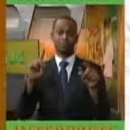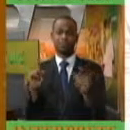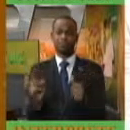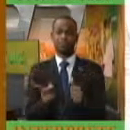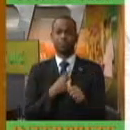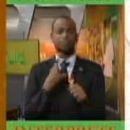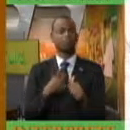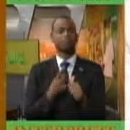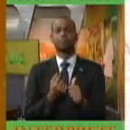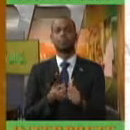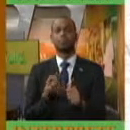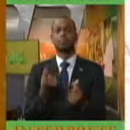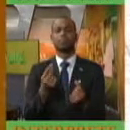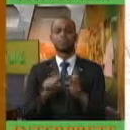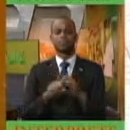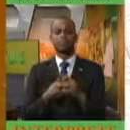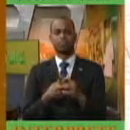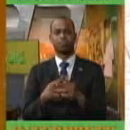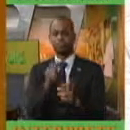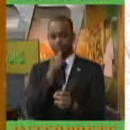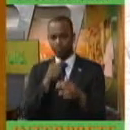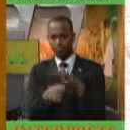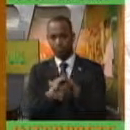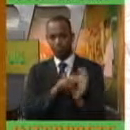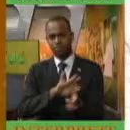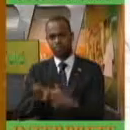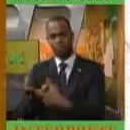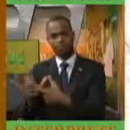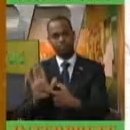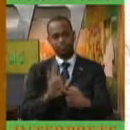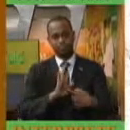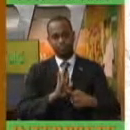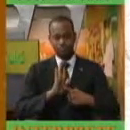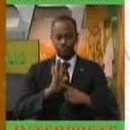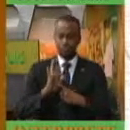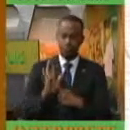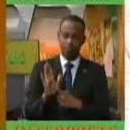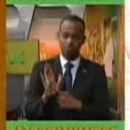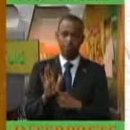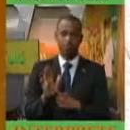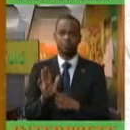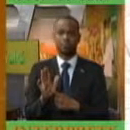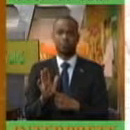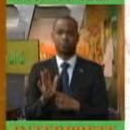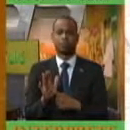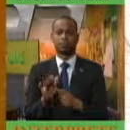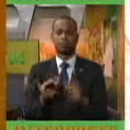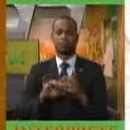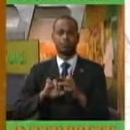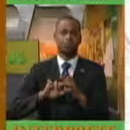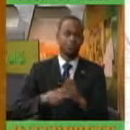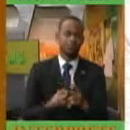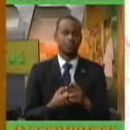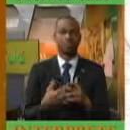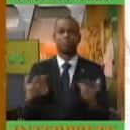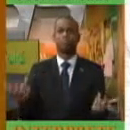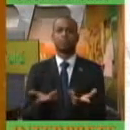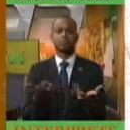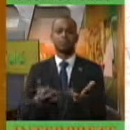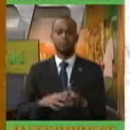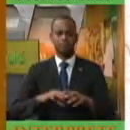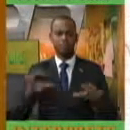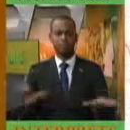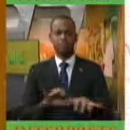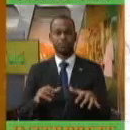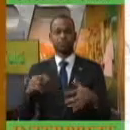primeramente iniciando con la actividad Saliendo del Escondite. Saliendo del Escondite, donde se comienzan a